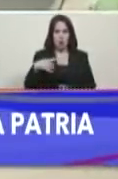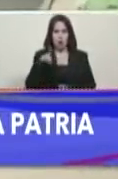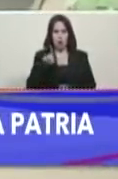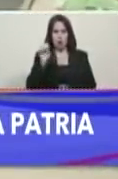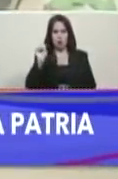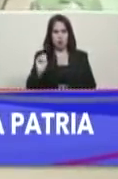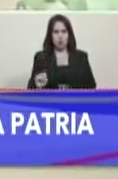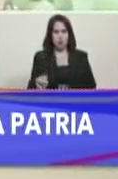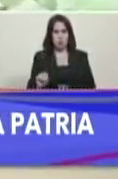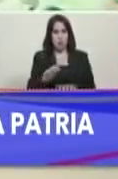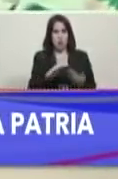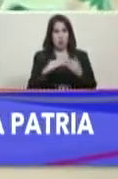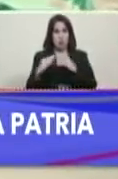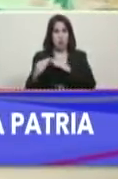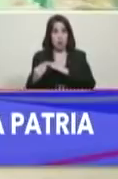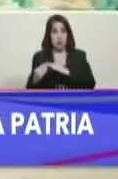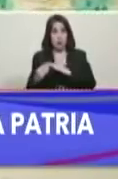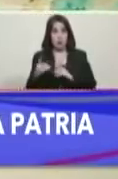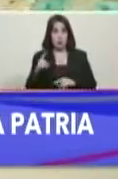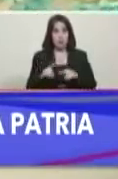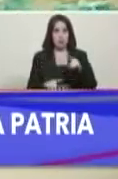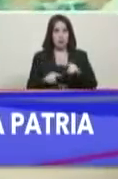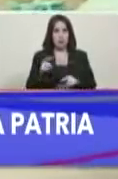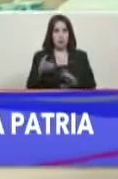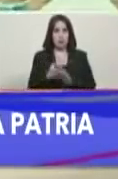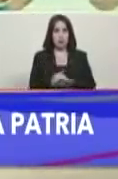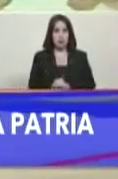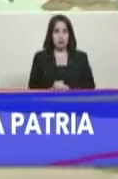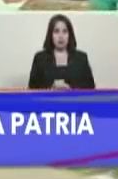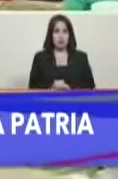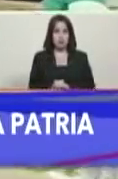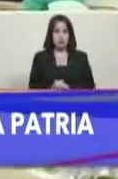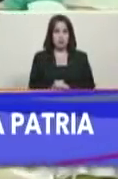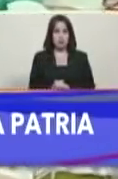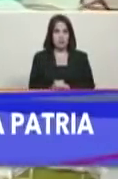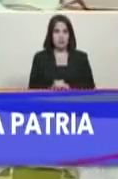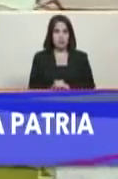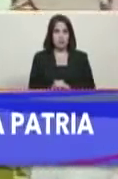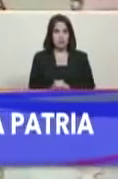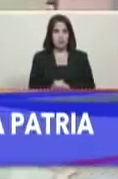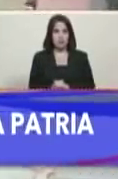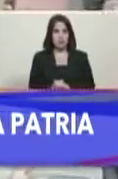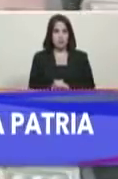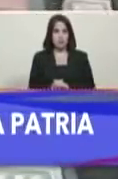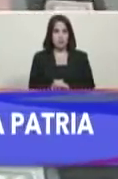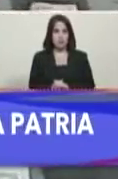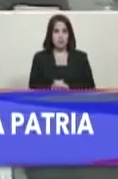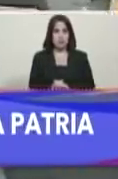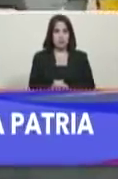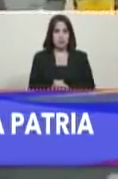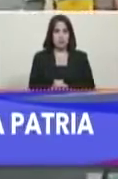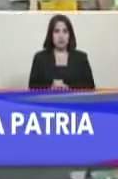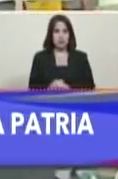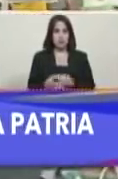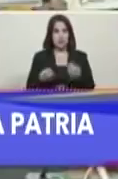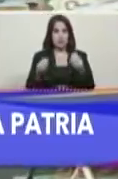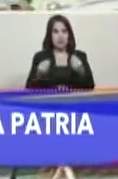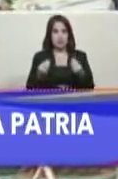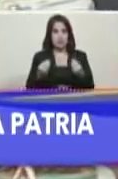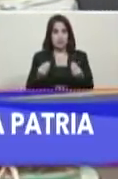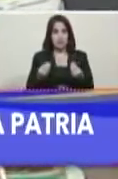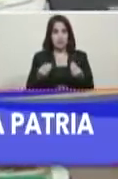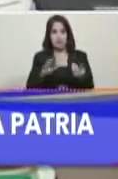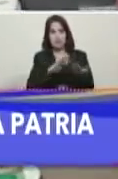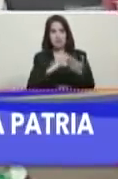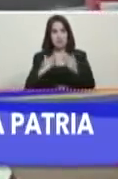que nuestra brigada atendió. El movimiento Somos Venezuela se ha desplegado por todas las